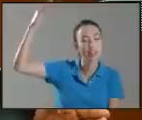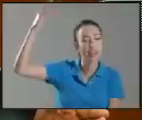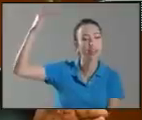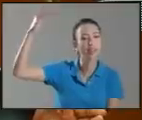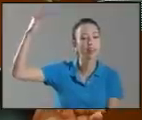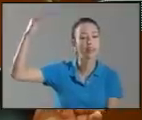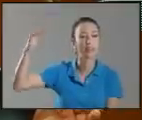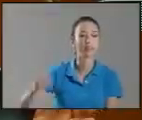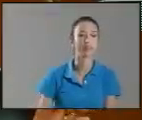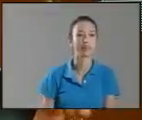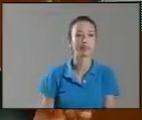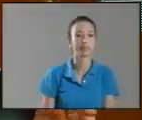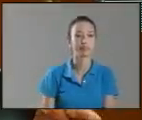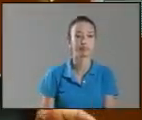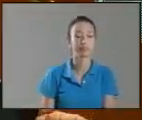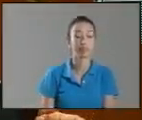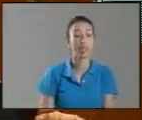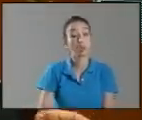¿qué va a medir?